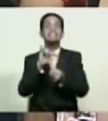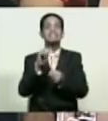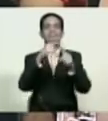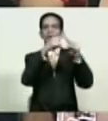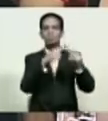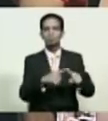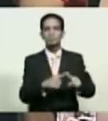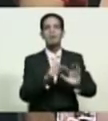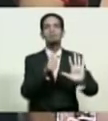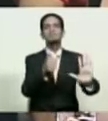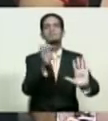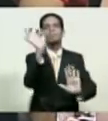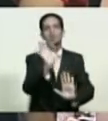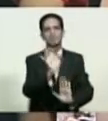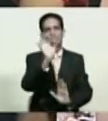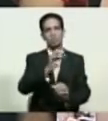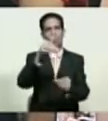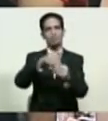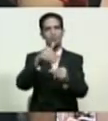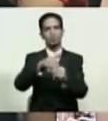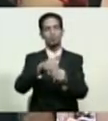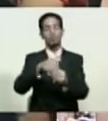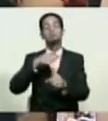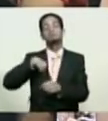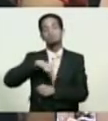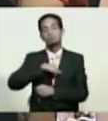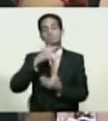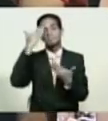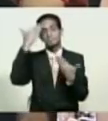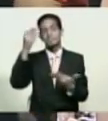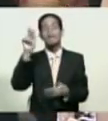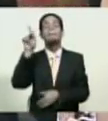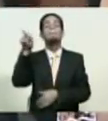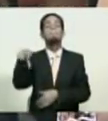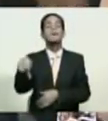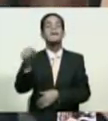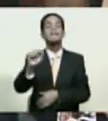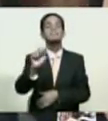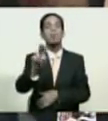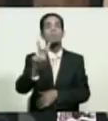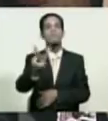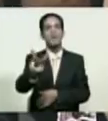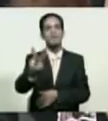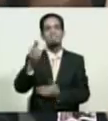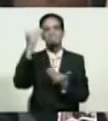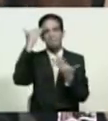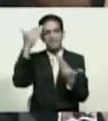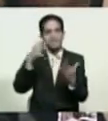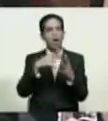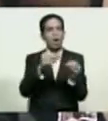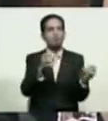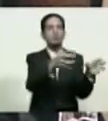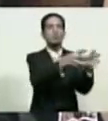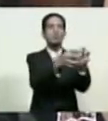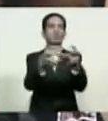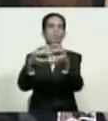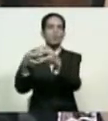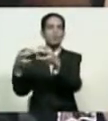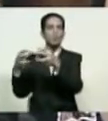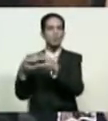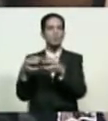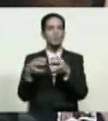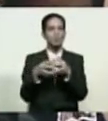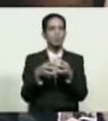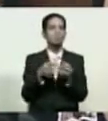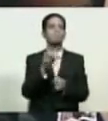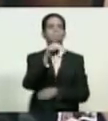Desde el movimiento Somos Venezuela, felicitamos al Partido Socialista Unido de Venezuela y a todos los partidos del gran polo patriótico